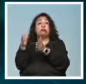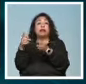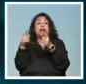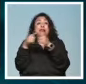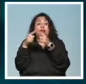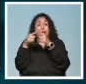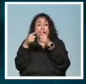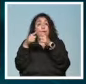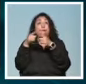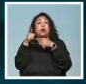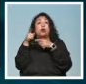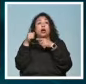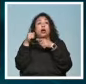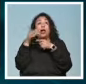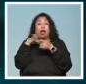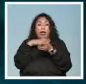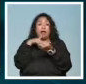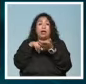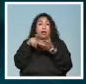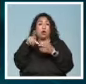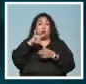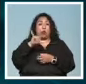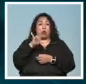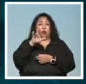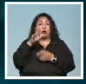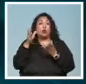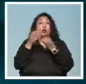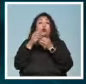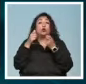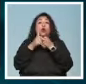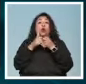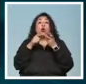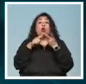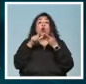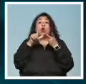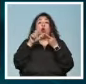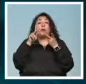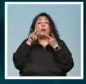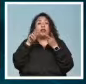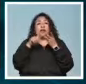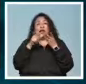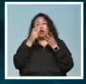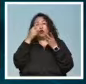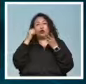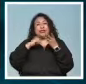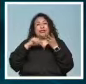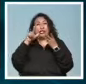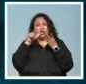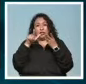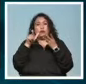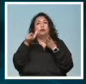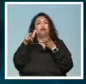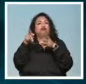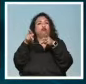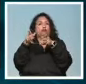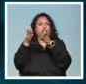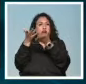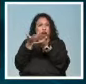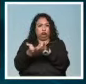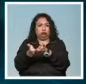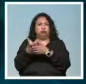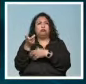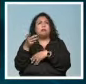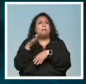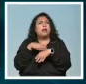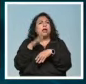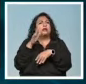templo, que es donde estuvieron los restos de Juan Ruiz. Junto con los de Lope de Vega y otros autores del siglo XVII, descansan aquí, de los autores,